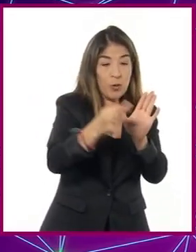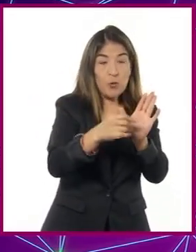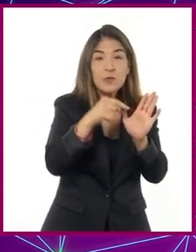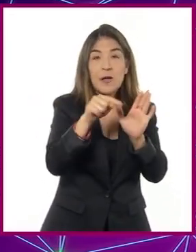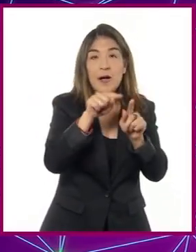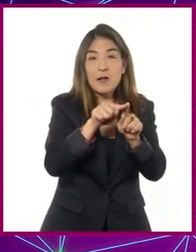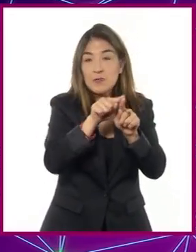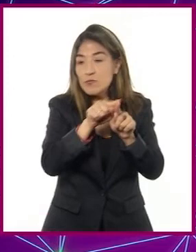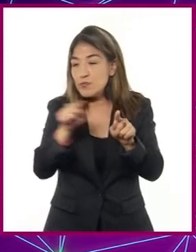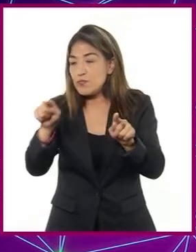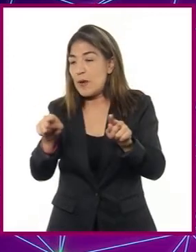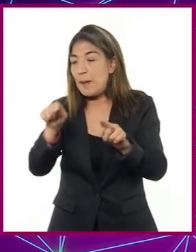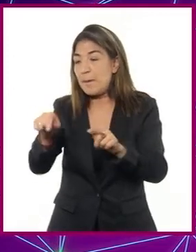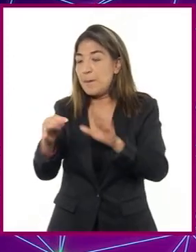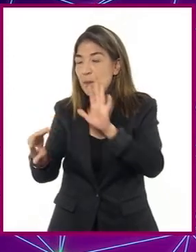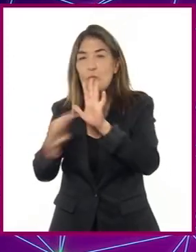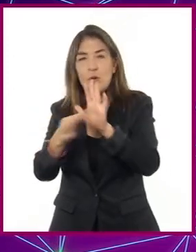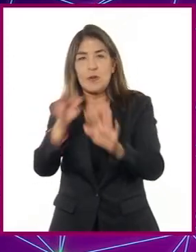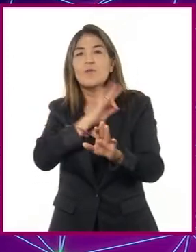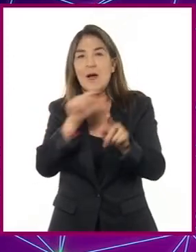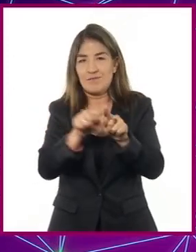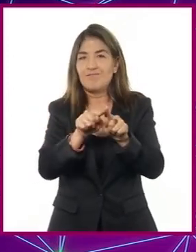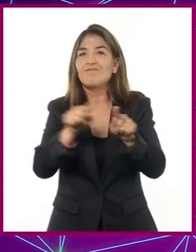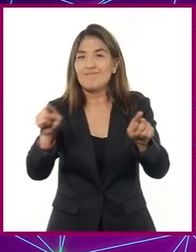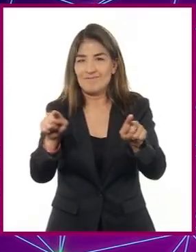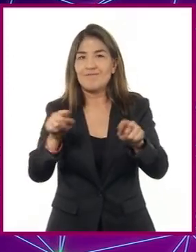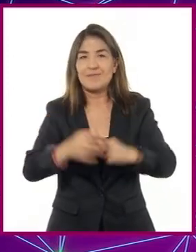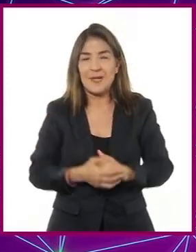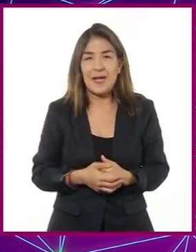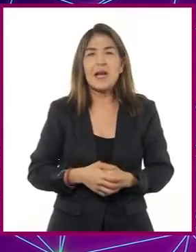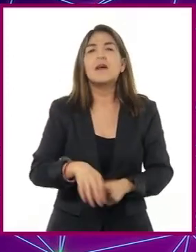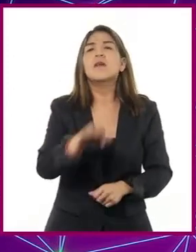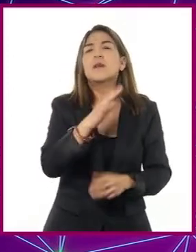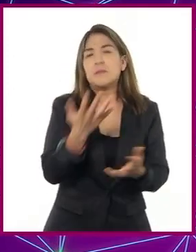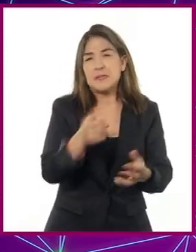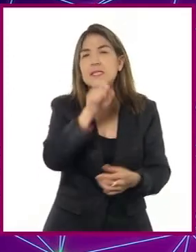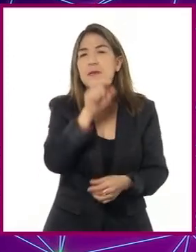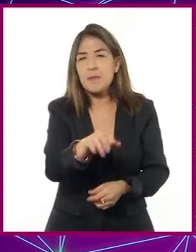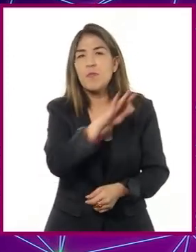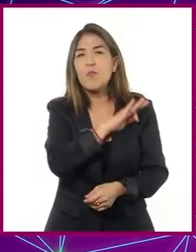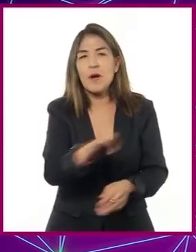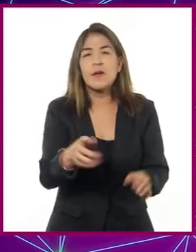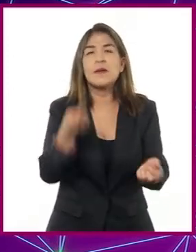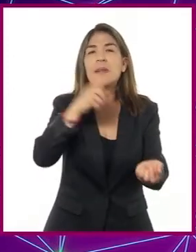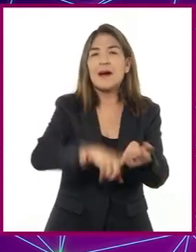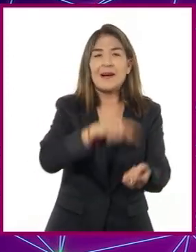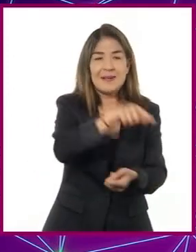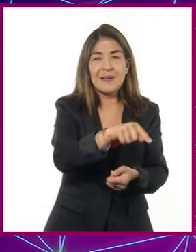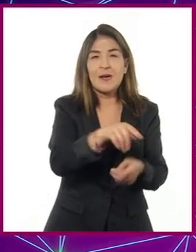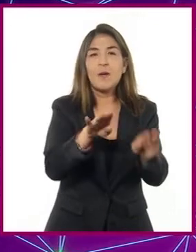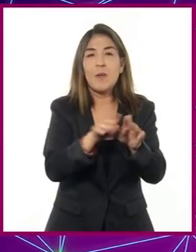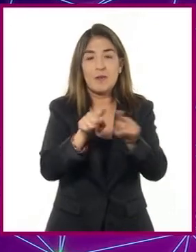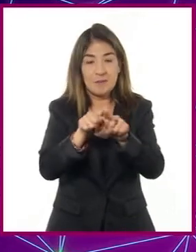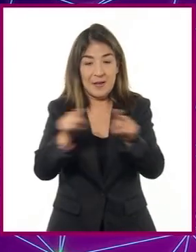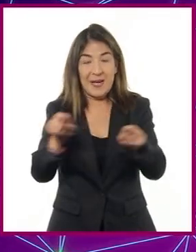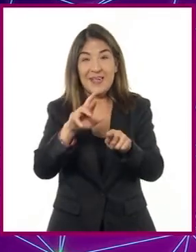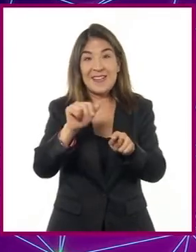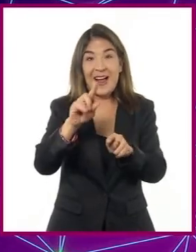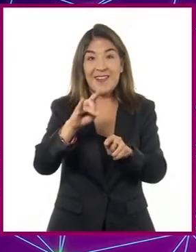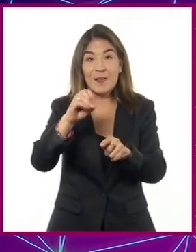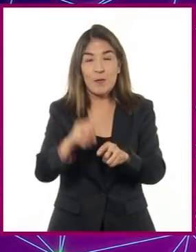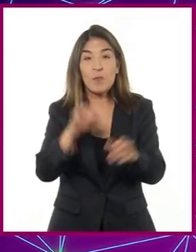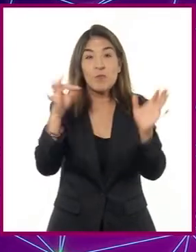cualquier otro. En particular, es posible trazar el radio desde el punto